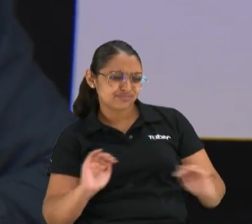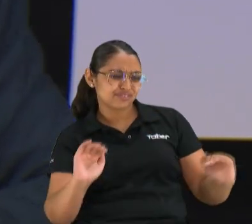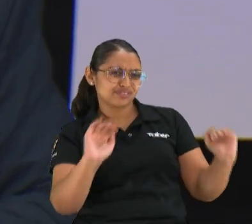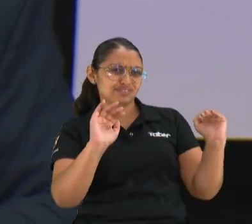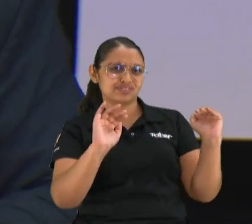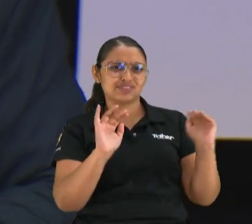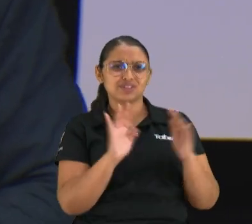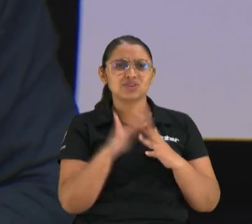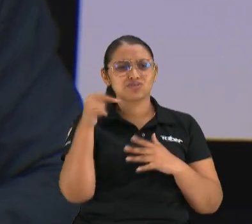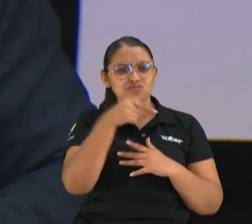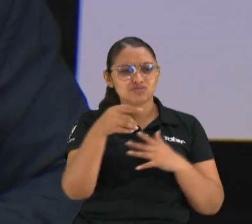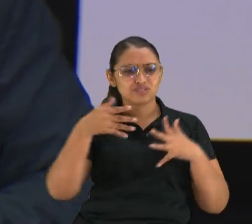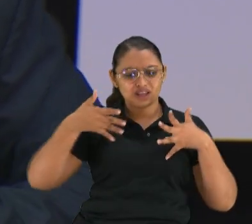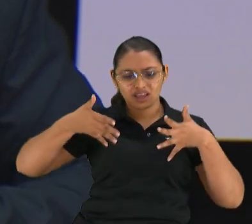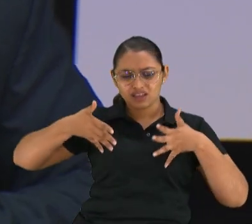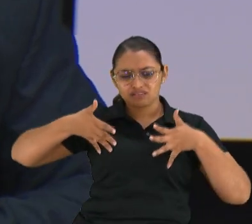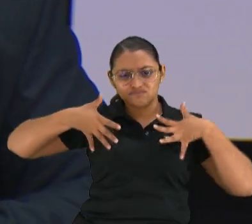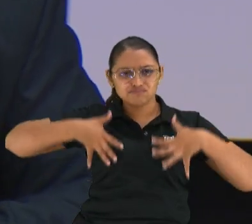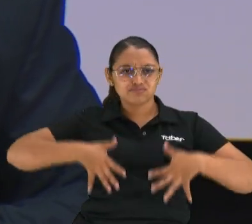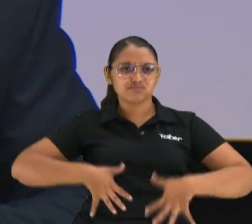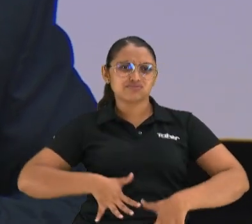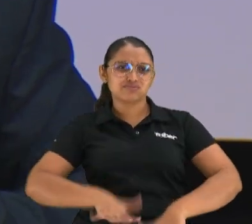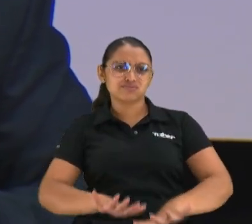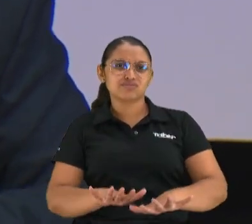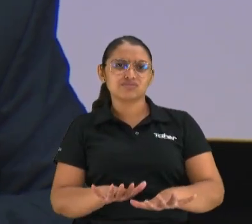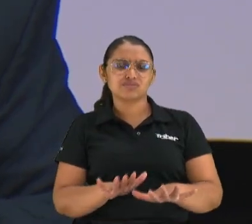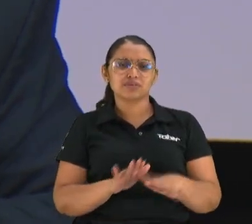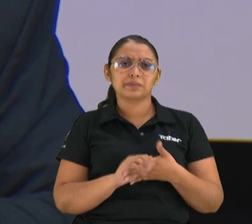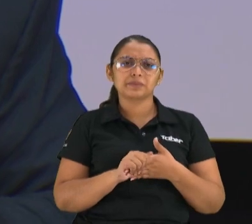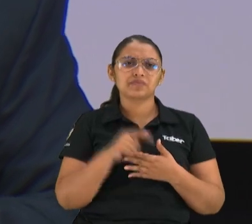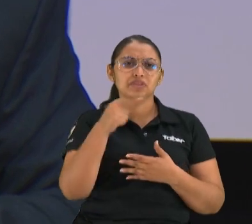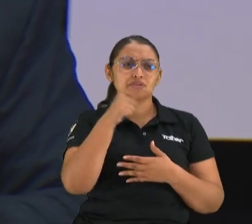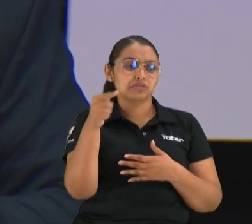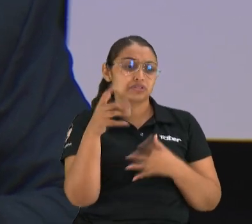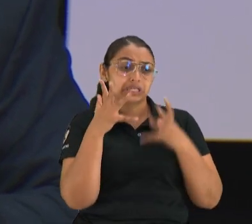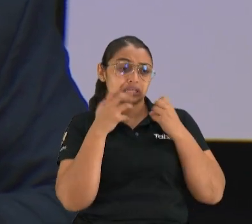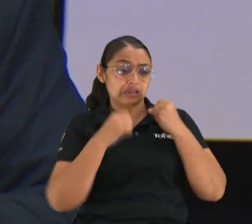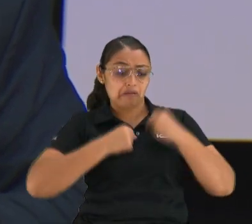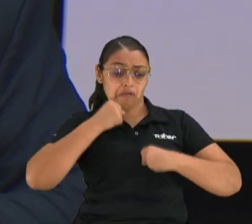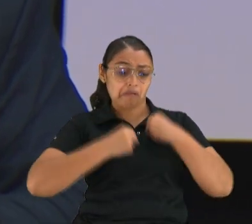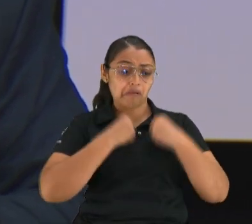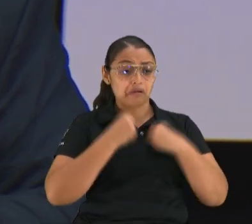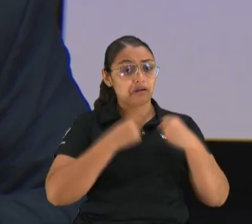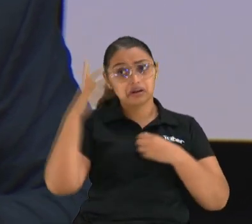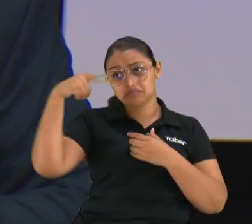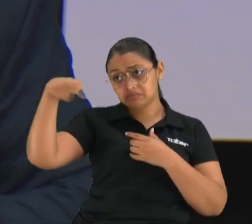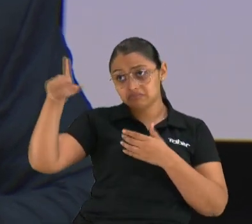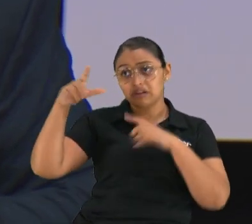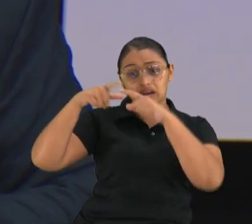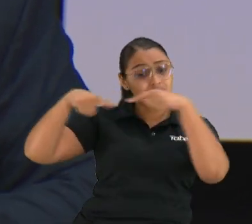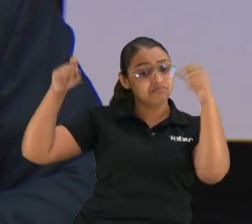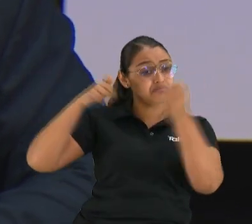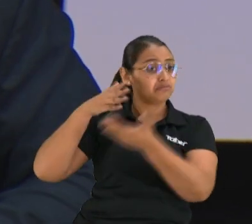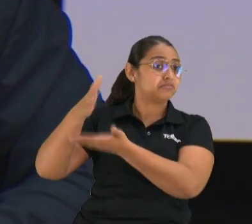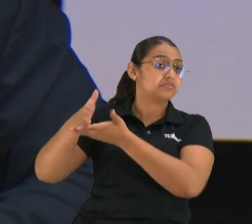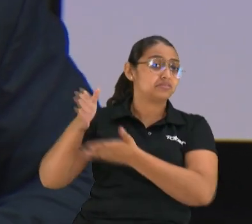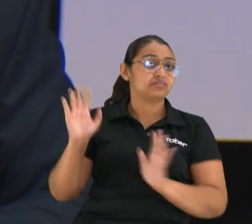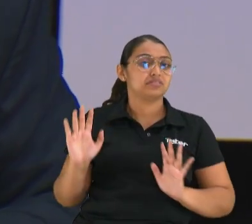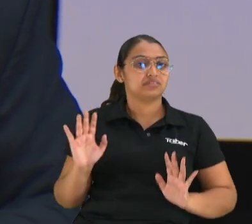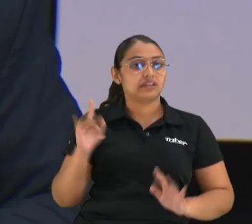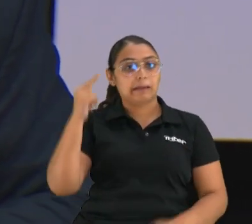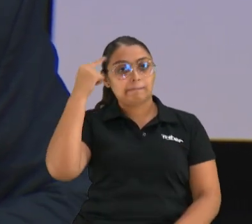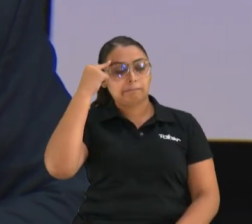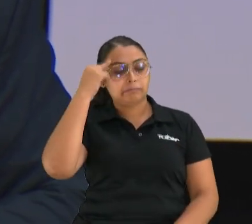y de tenis son siete volado es una iglesia no es estadio quiere correr vas a correr al estadio lente